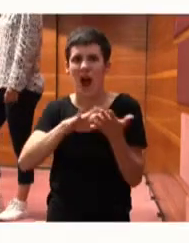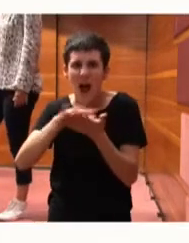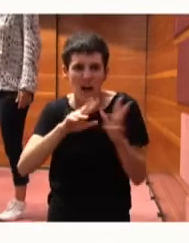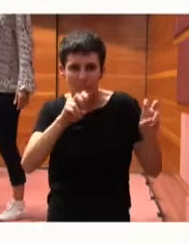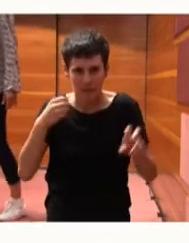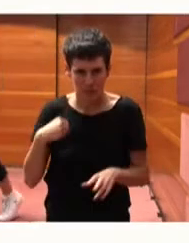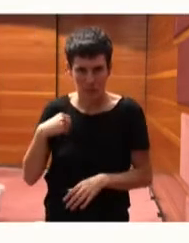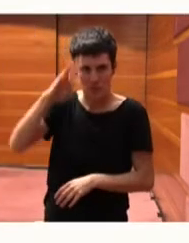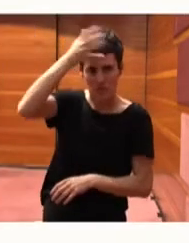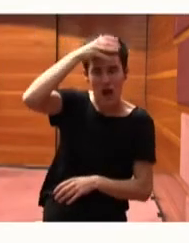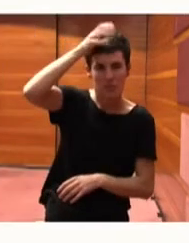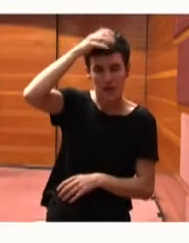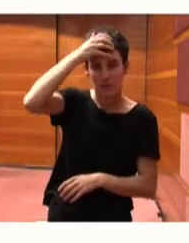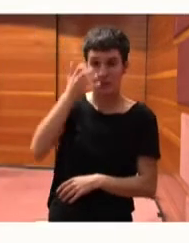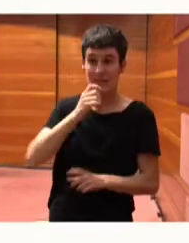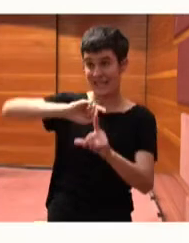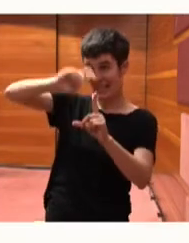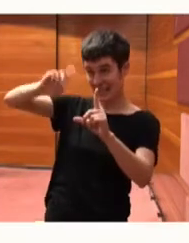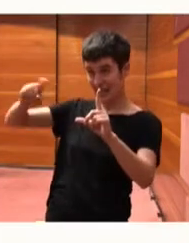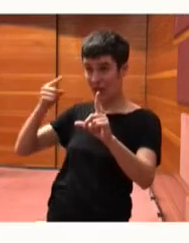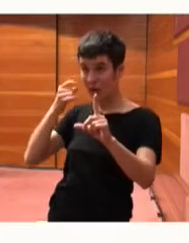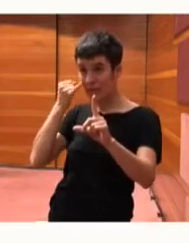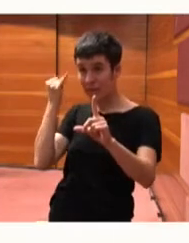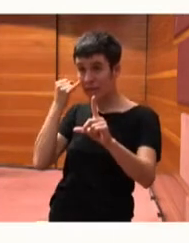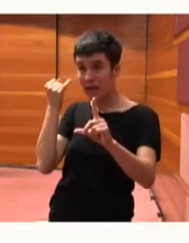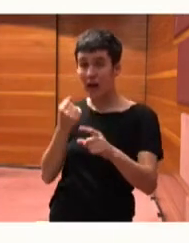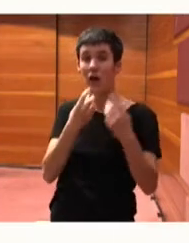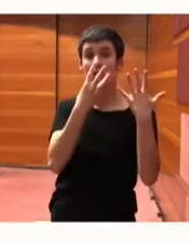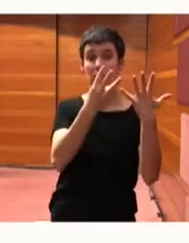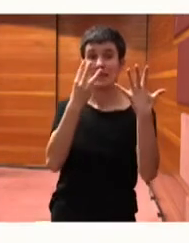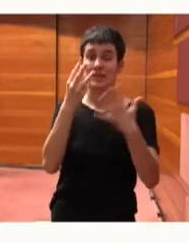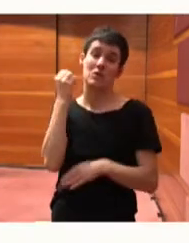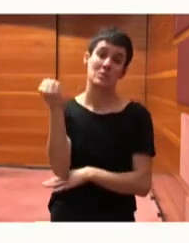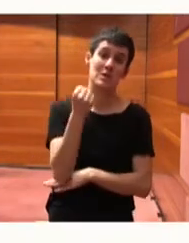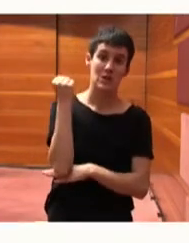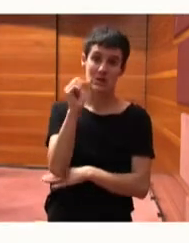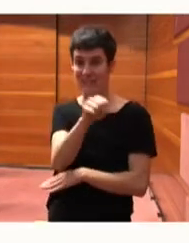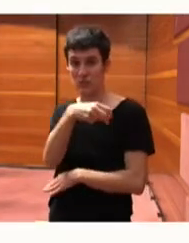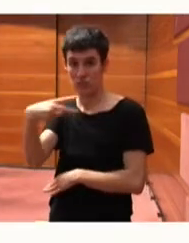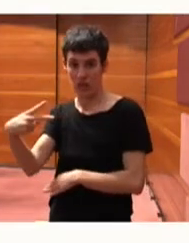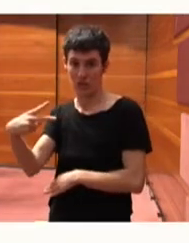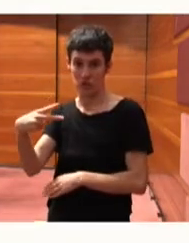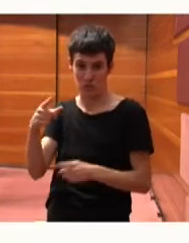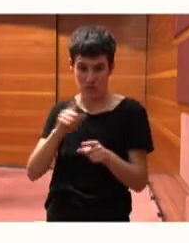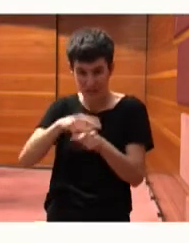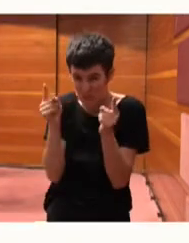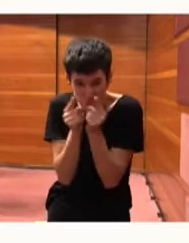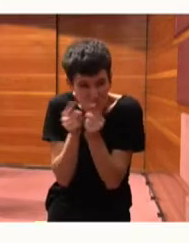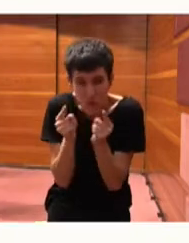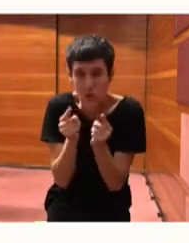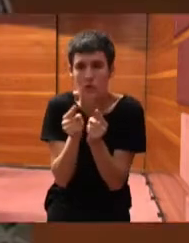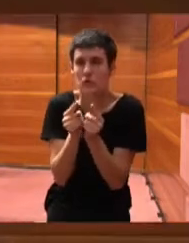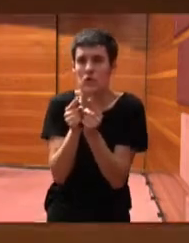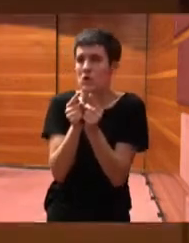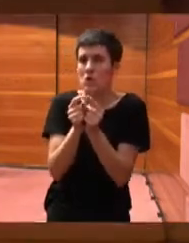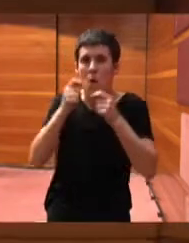si nos fijamos en los indicadores, hay 85 millones de resultados en 0,23 segundos donde se